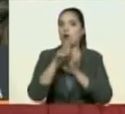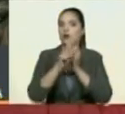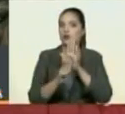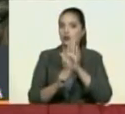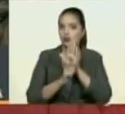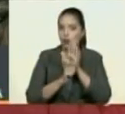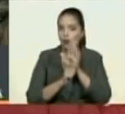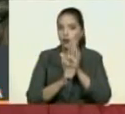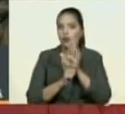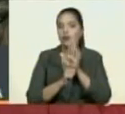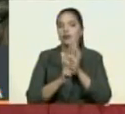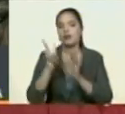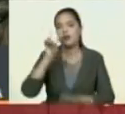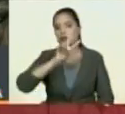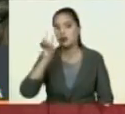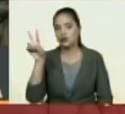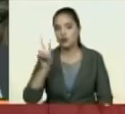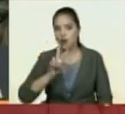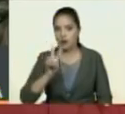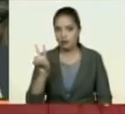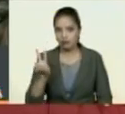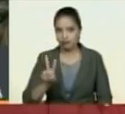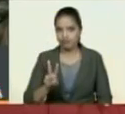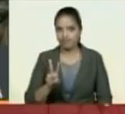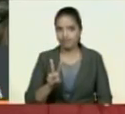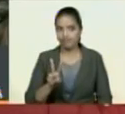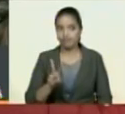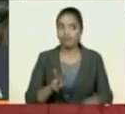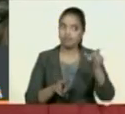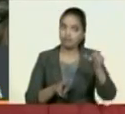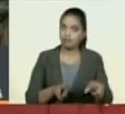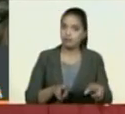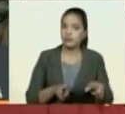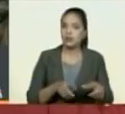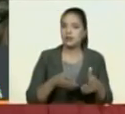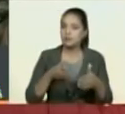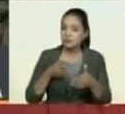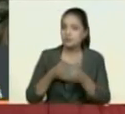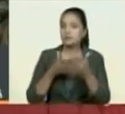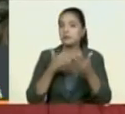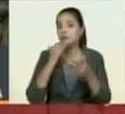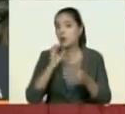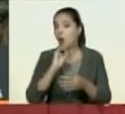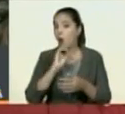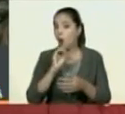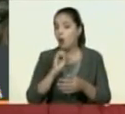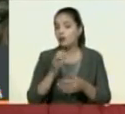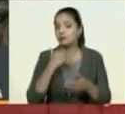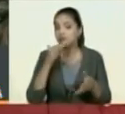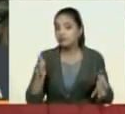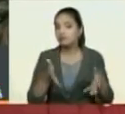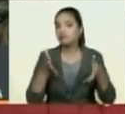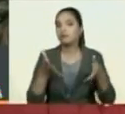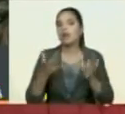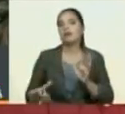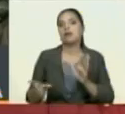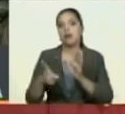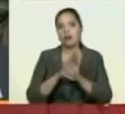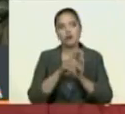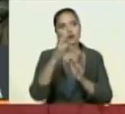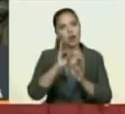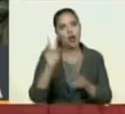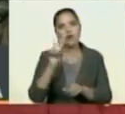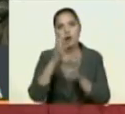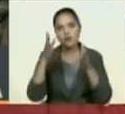Constitución de la República Bolivariana de Venezuela quien constriñe o conculca el derecho que tienen